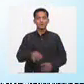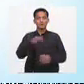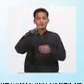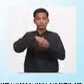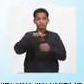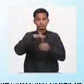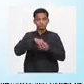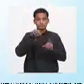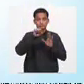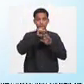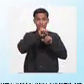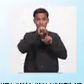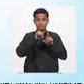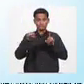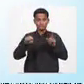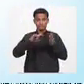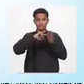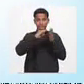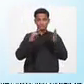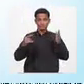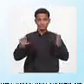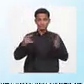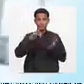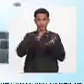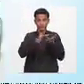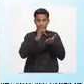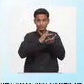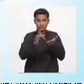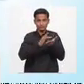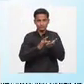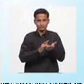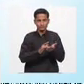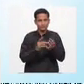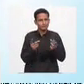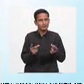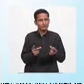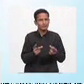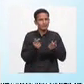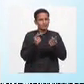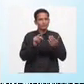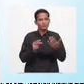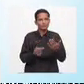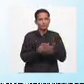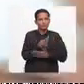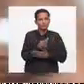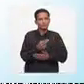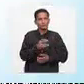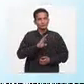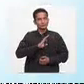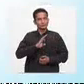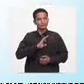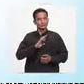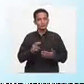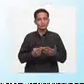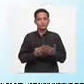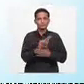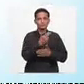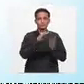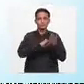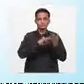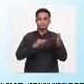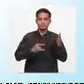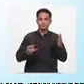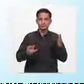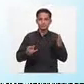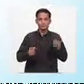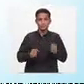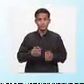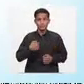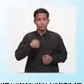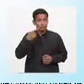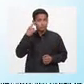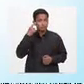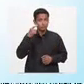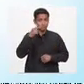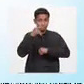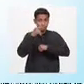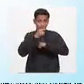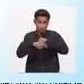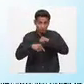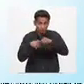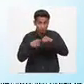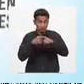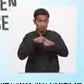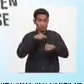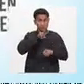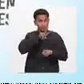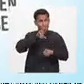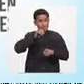el voto electrónico es moderno con tecnología de Última Generación están seguro que en más de 20 países